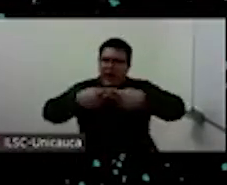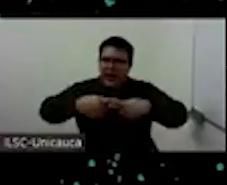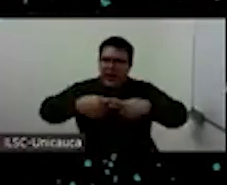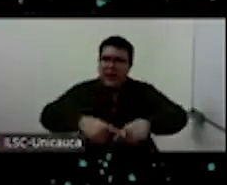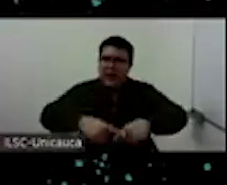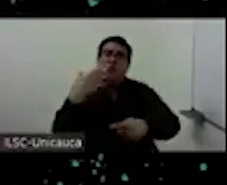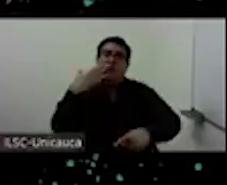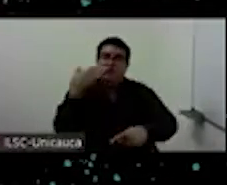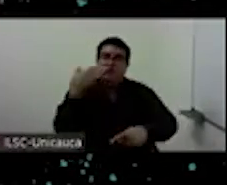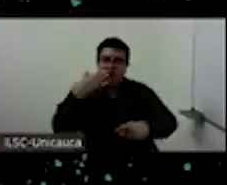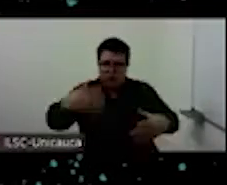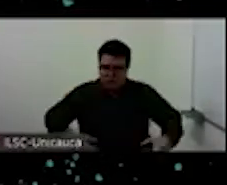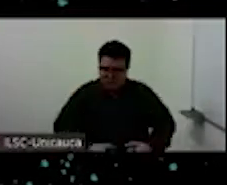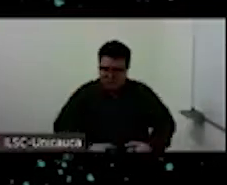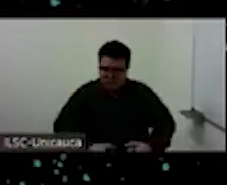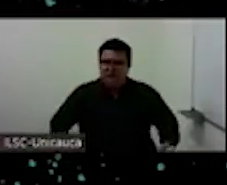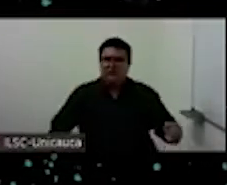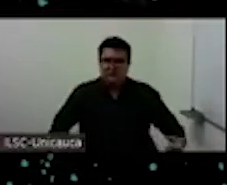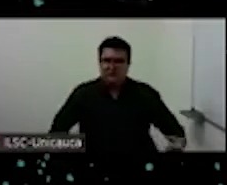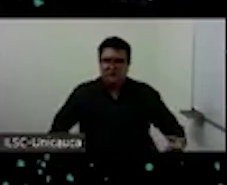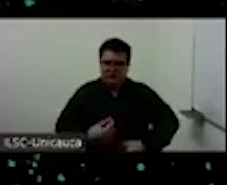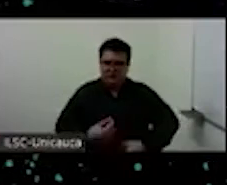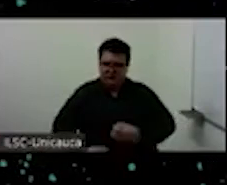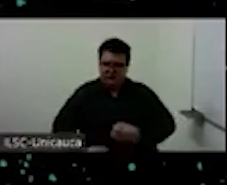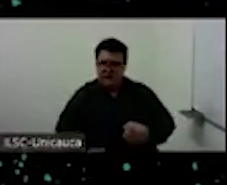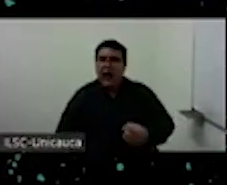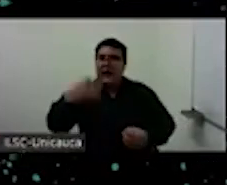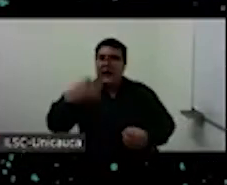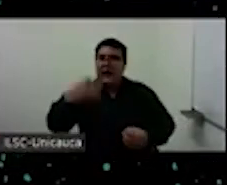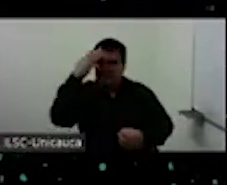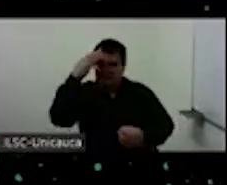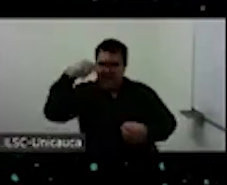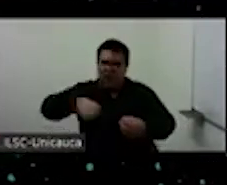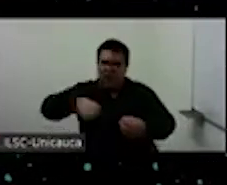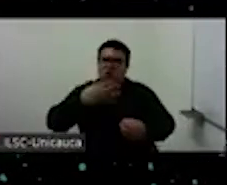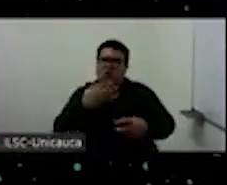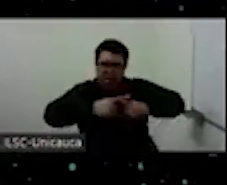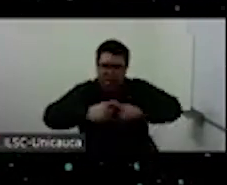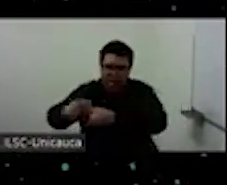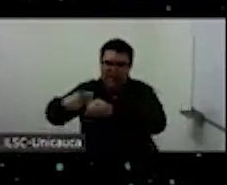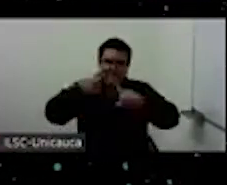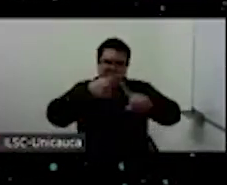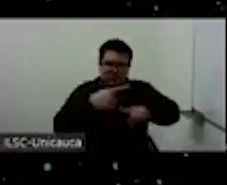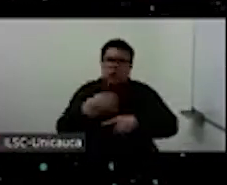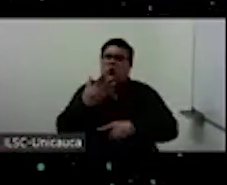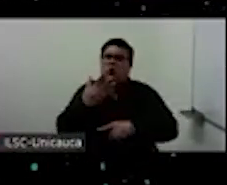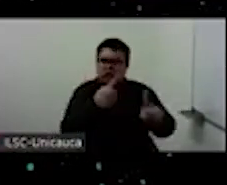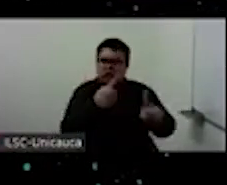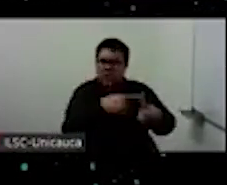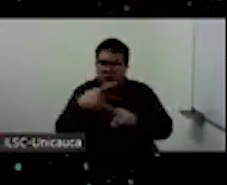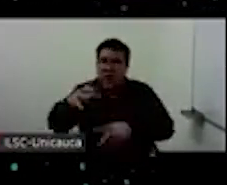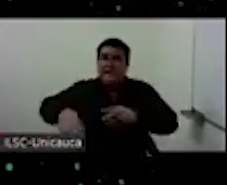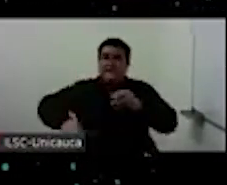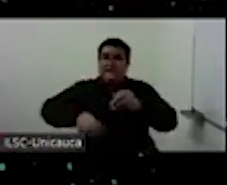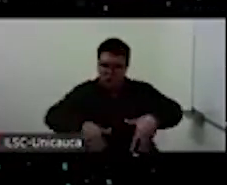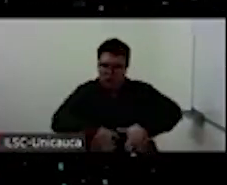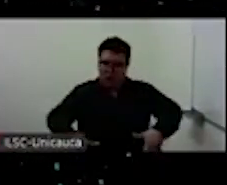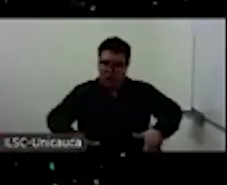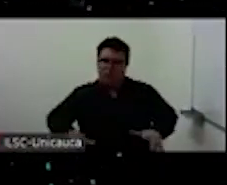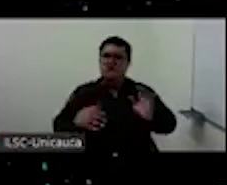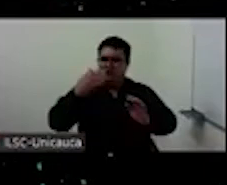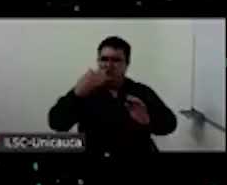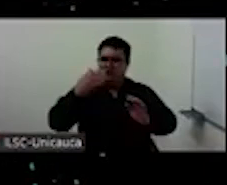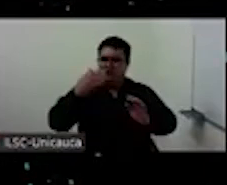un chumbe, es decir, una faja, adornado con múltiples figuras y colores, además de que en la cintura sobresalía una